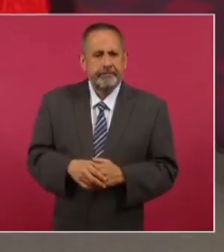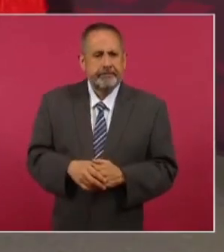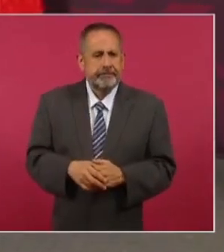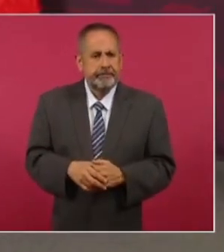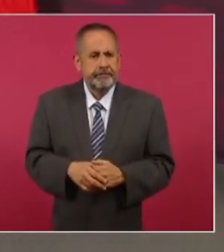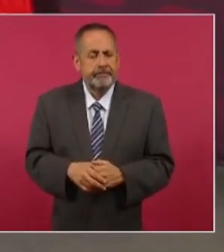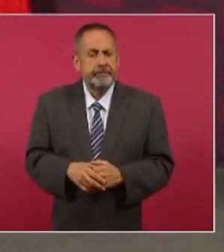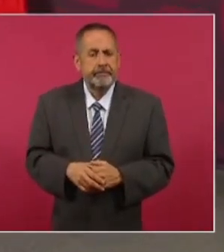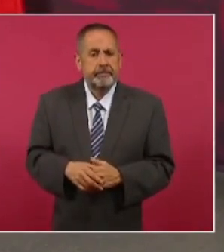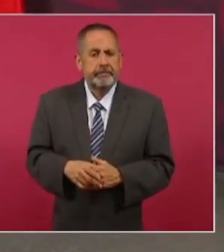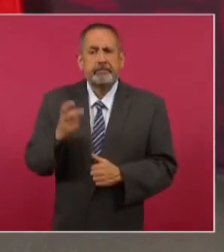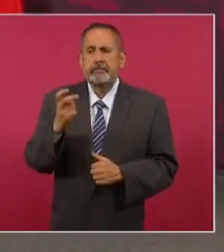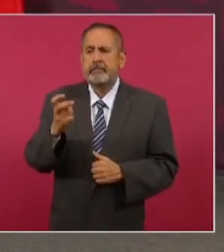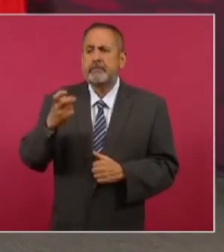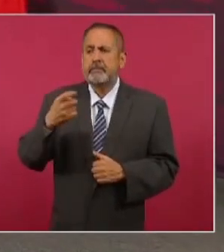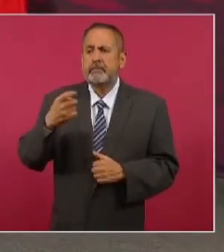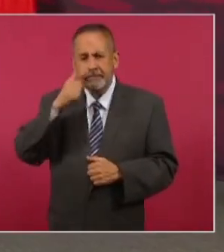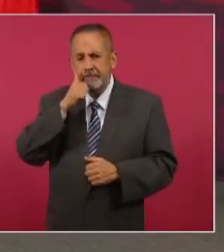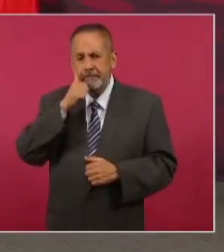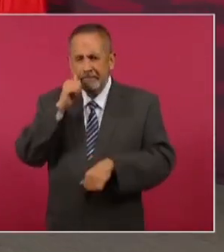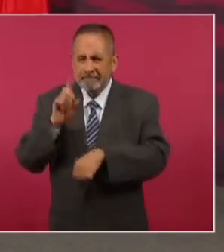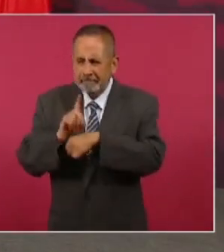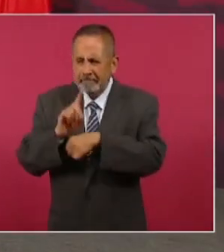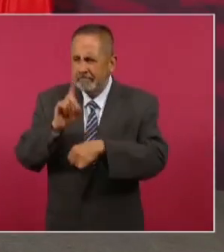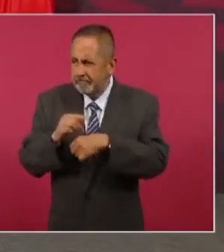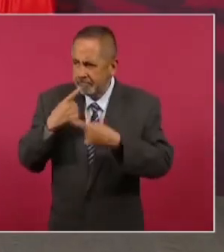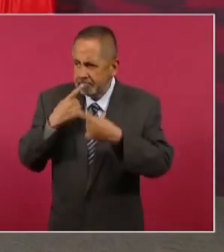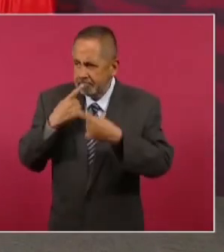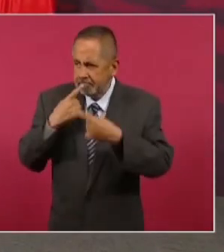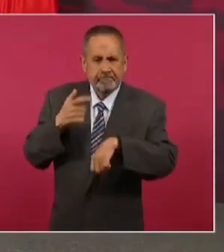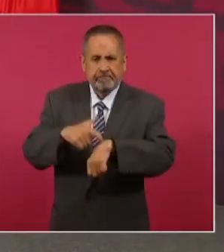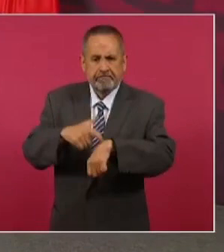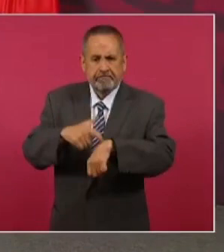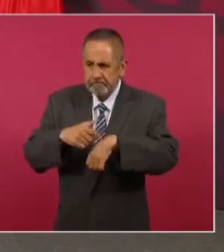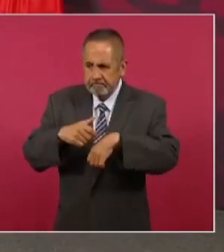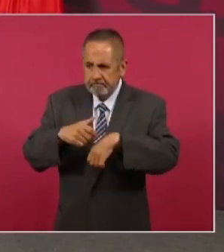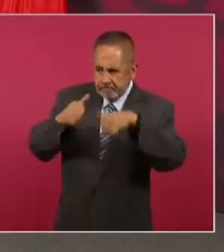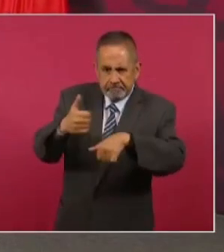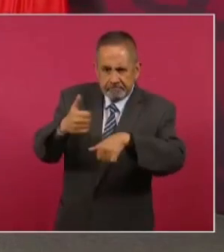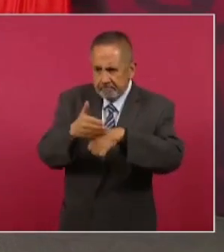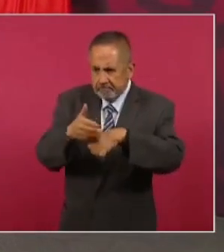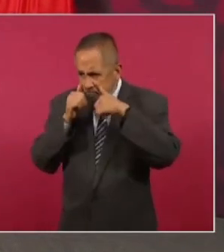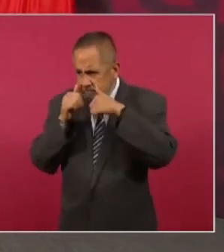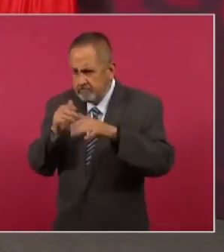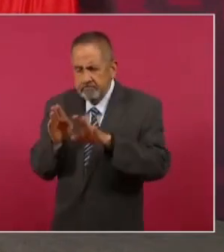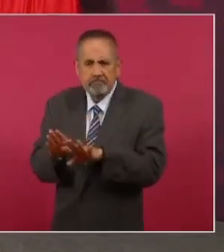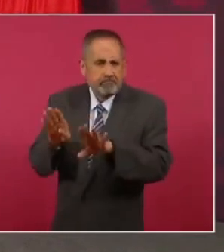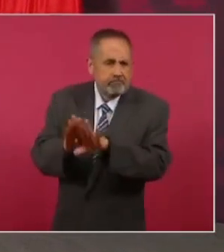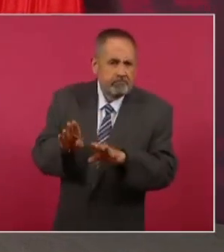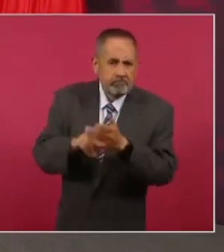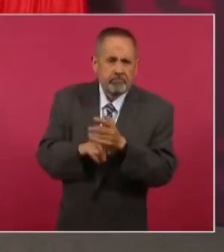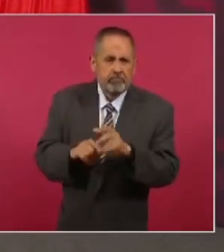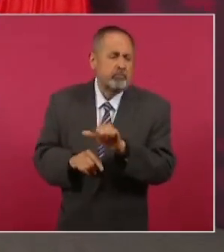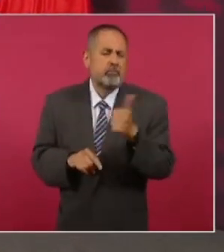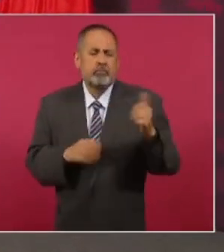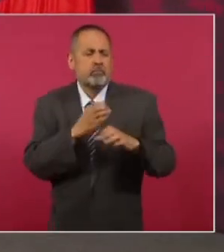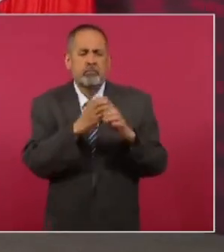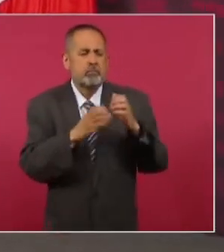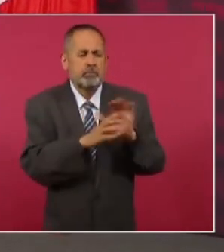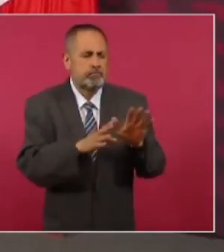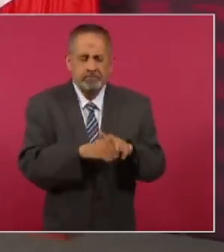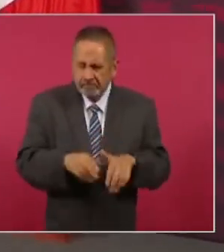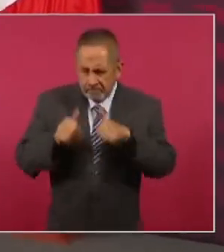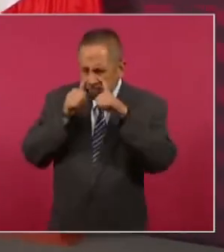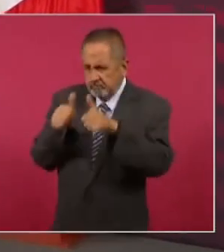le damos más tiempo que a otras actividades del gobierno